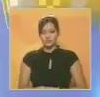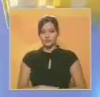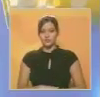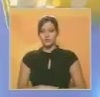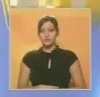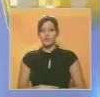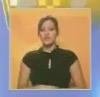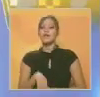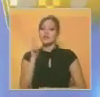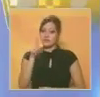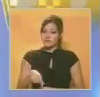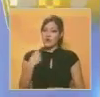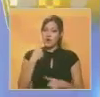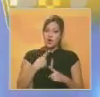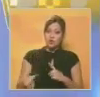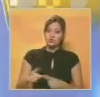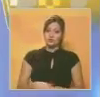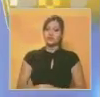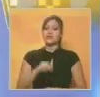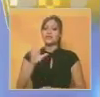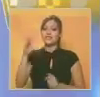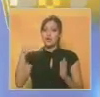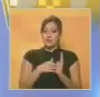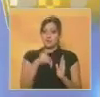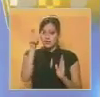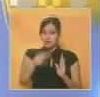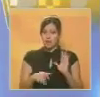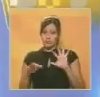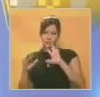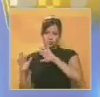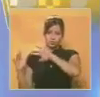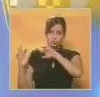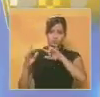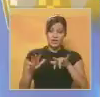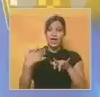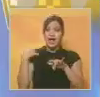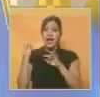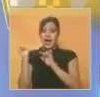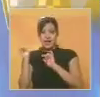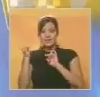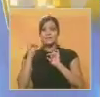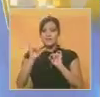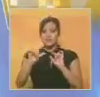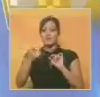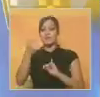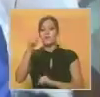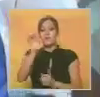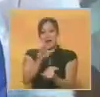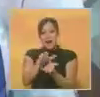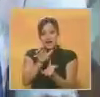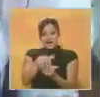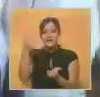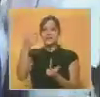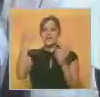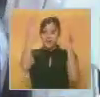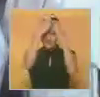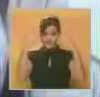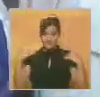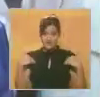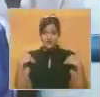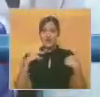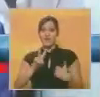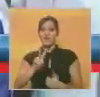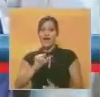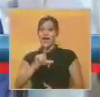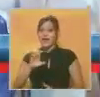Y cambiamos de tema. Más de 5.000 feligreses participaron en la ceremonia de la bajada de la Virgen del Valle en Nueva Esparta. Con este acto religioso se da